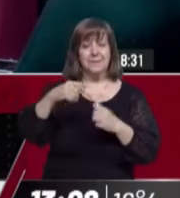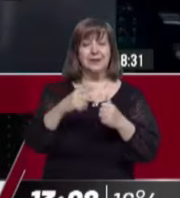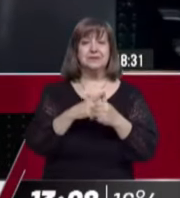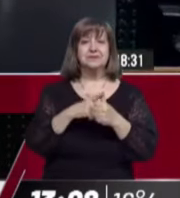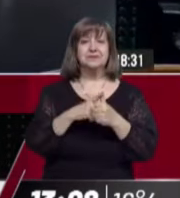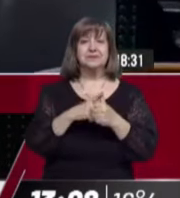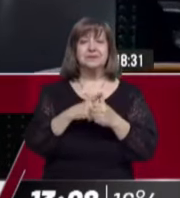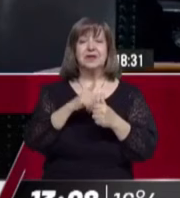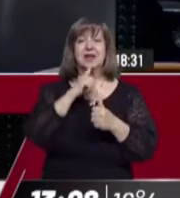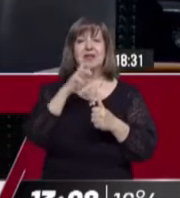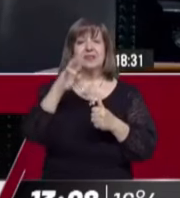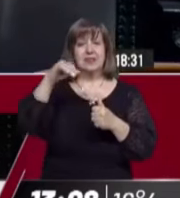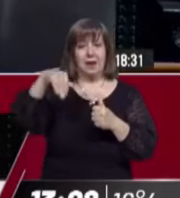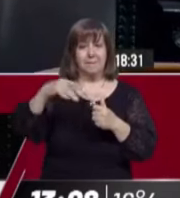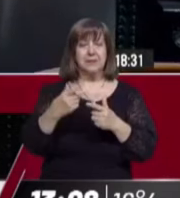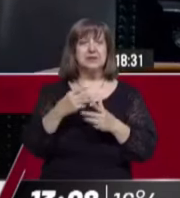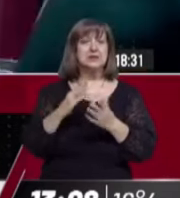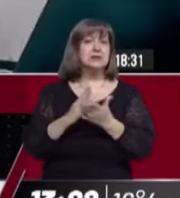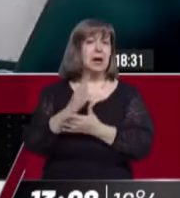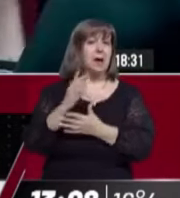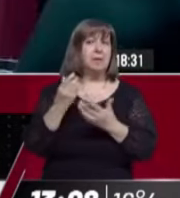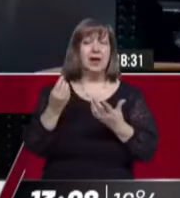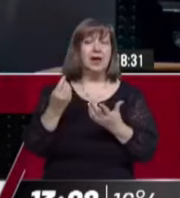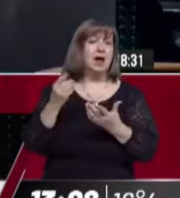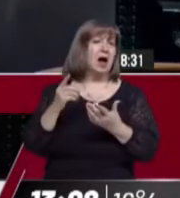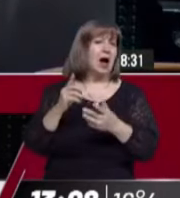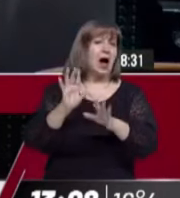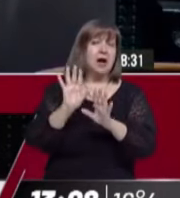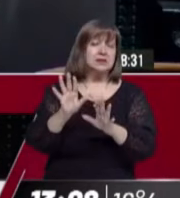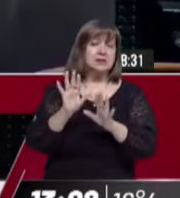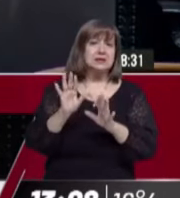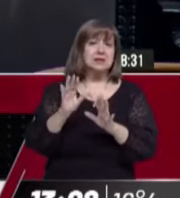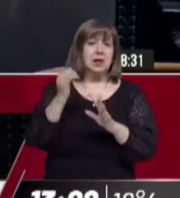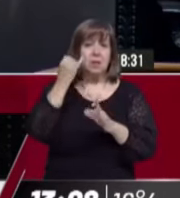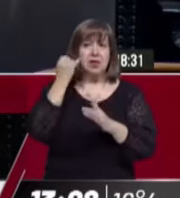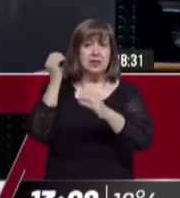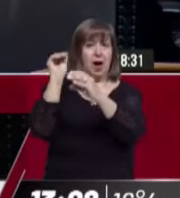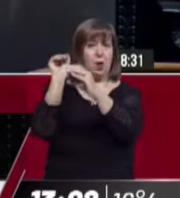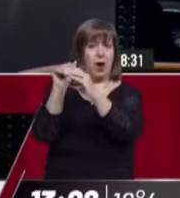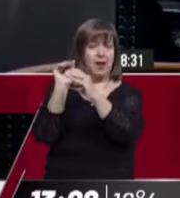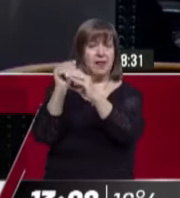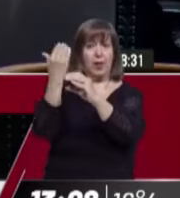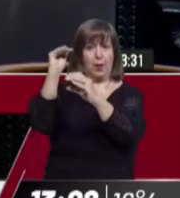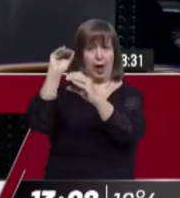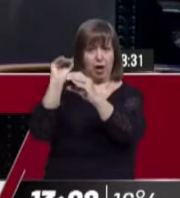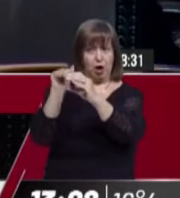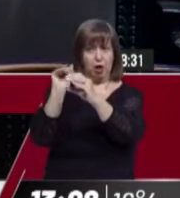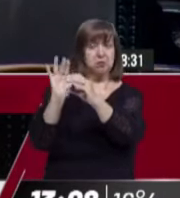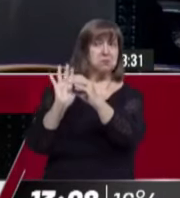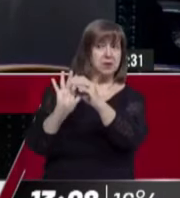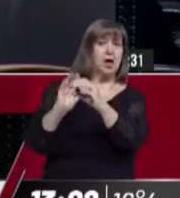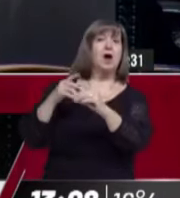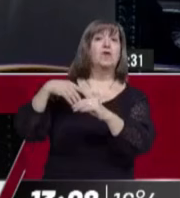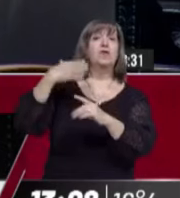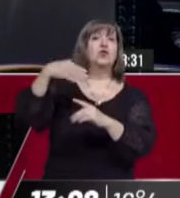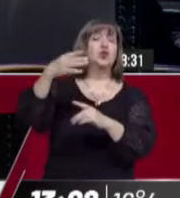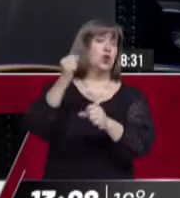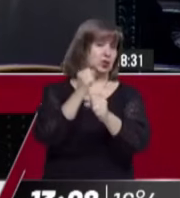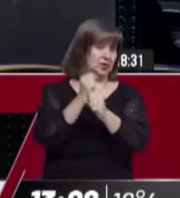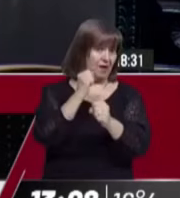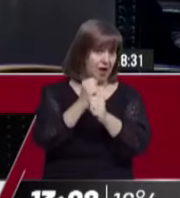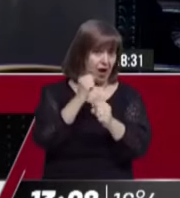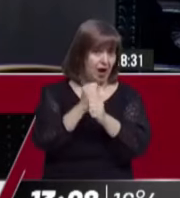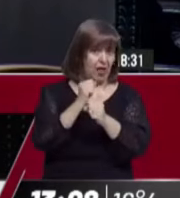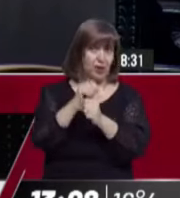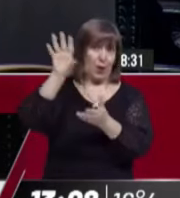3 palabras, you are fired, usted está despedido. ¿Por qué? Porque ya tu dinero de indemnización está en el banco. Bueno, este sistema traería esto. Es decir, te